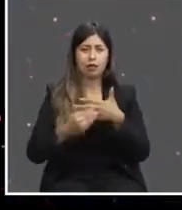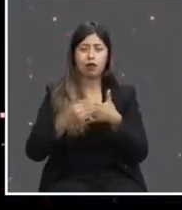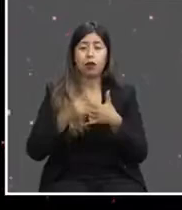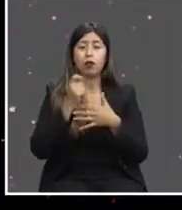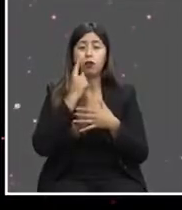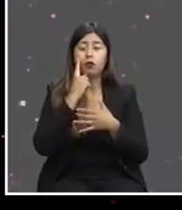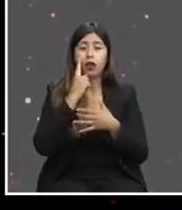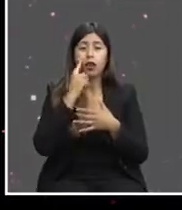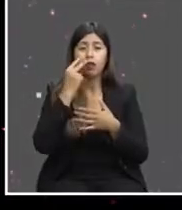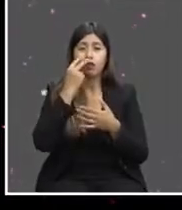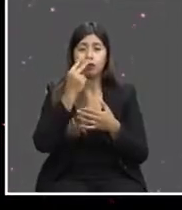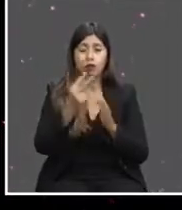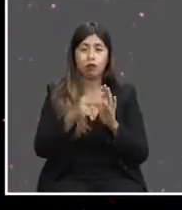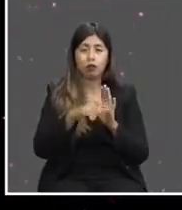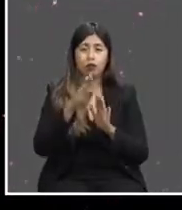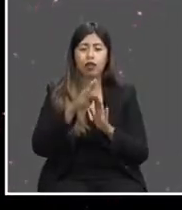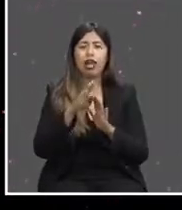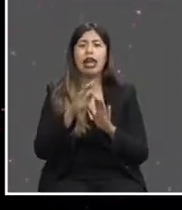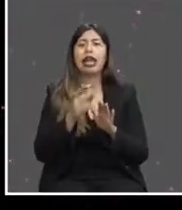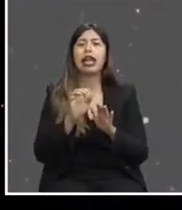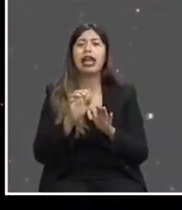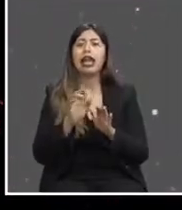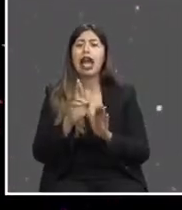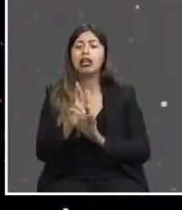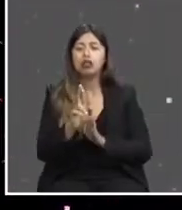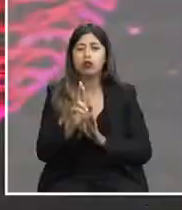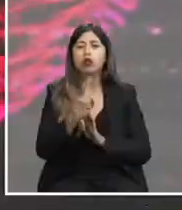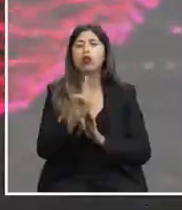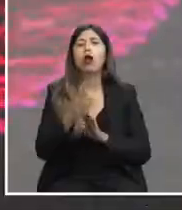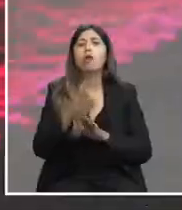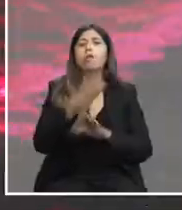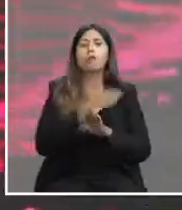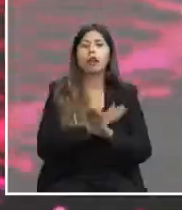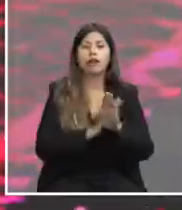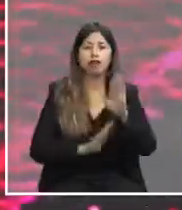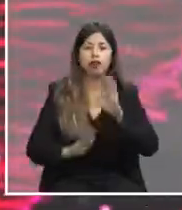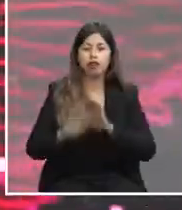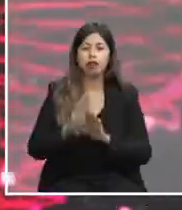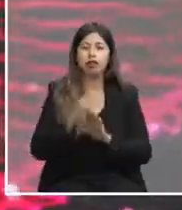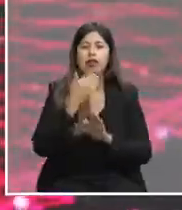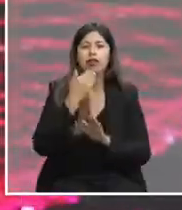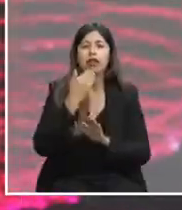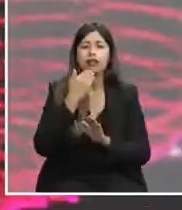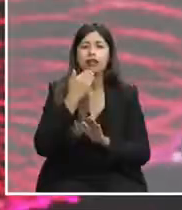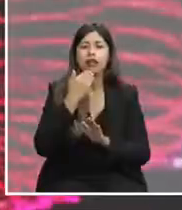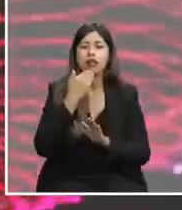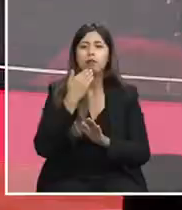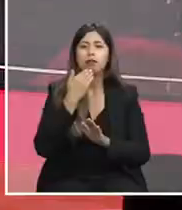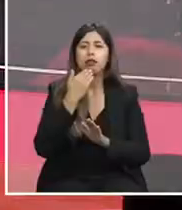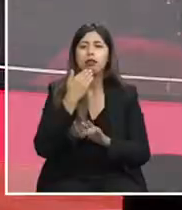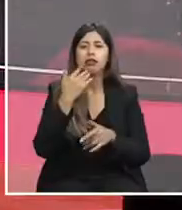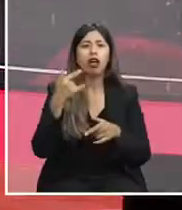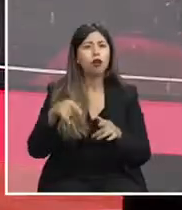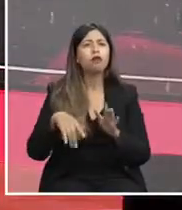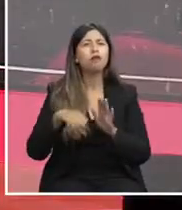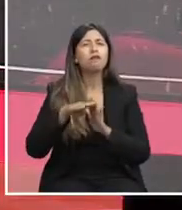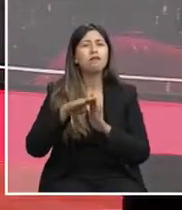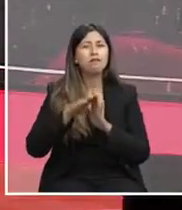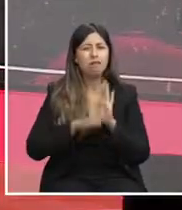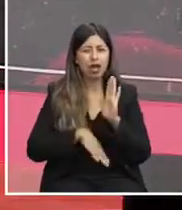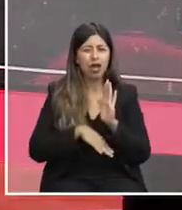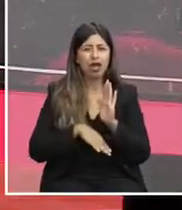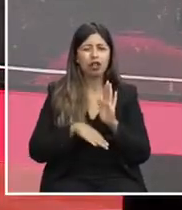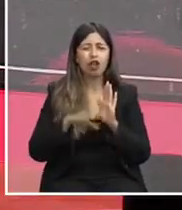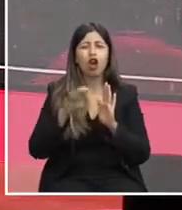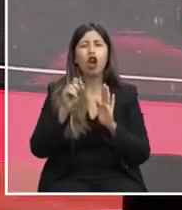foco en la reacción y no en la prevención. Y que, segundo, los costos asociados a la prevención siempre van a ser menores a los